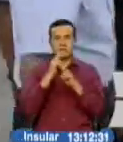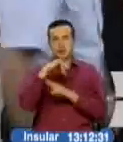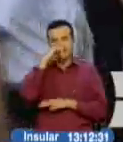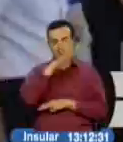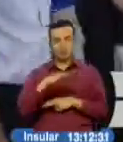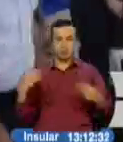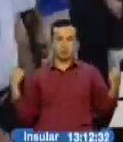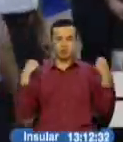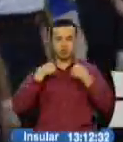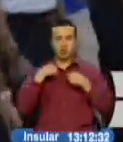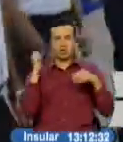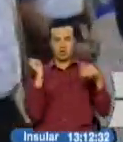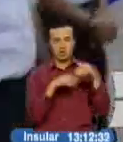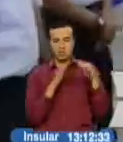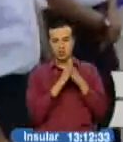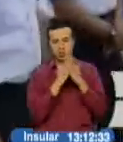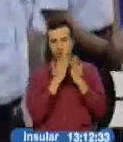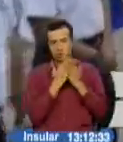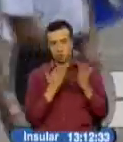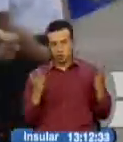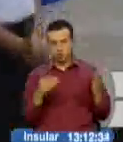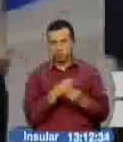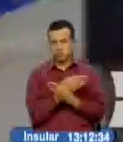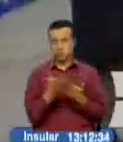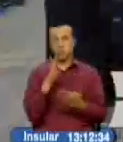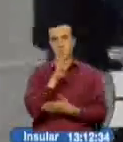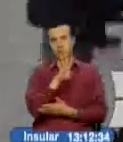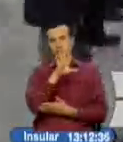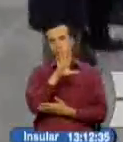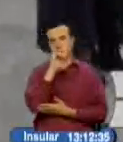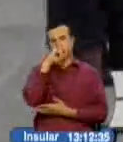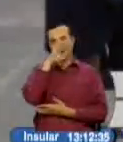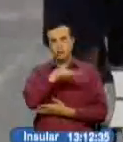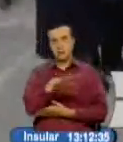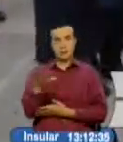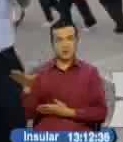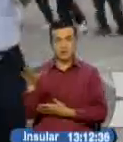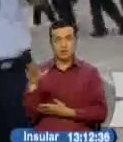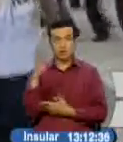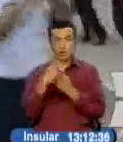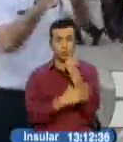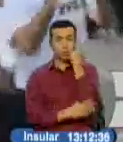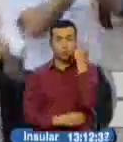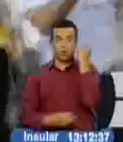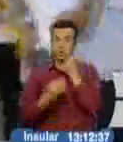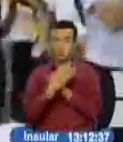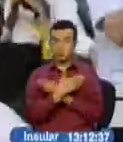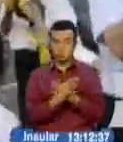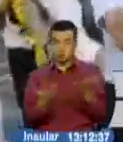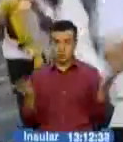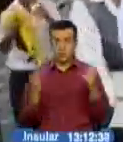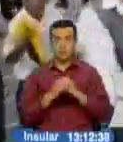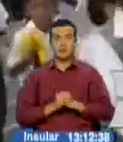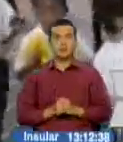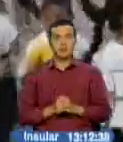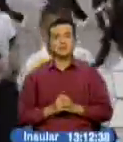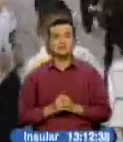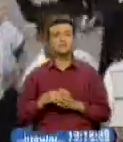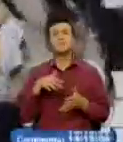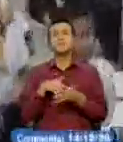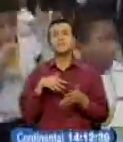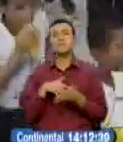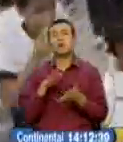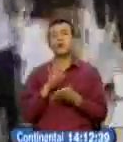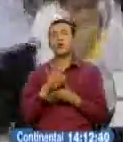mochilas, útiles escolares y material didáctico a 450 niños de escasos recursos económicos que estudian en la